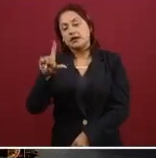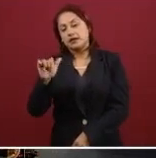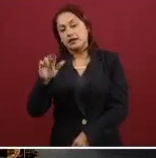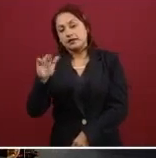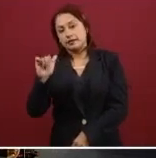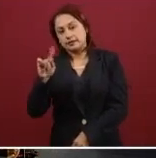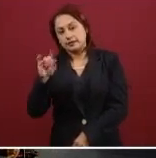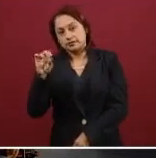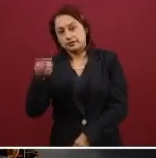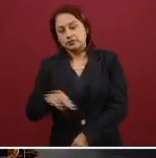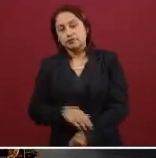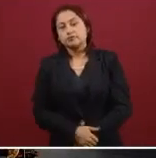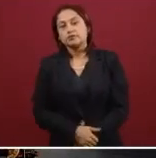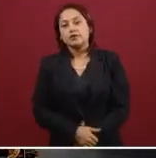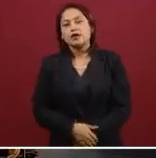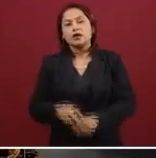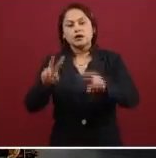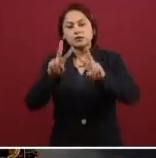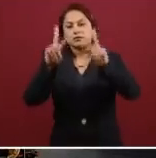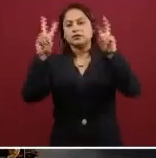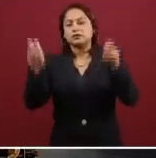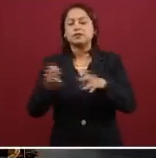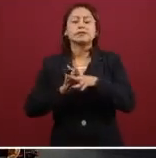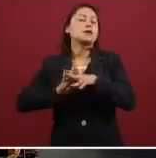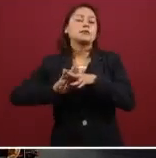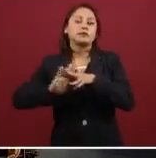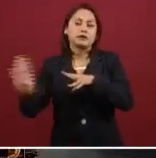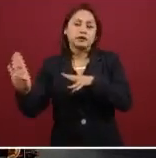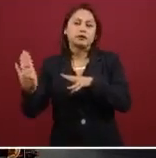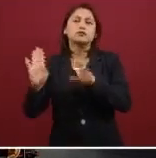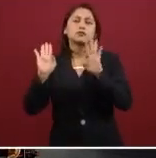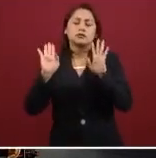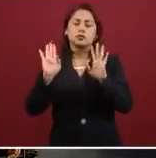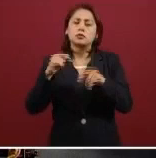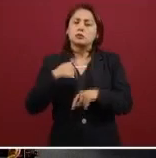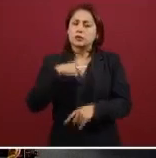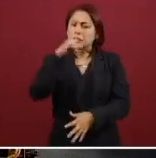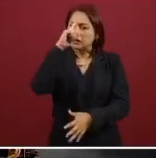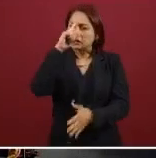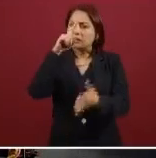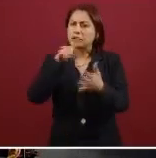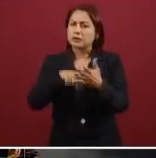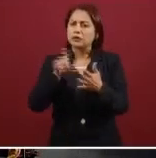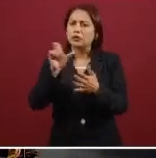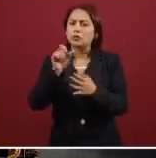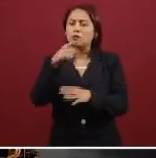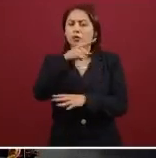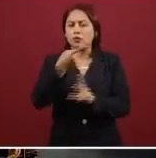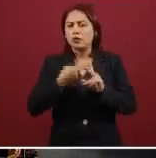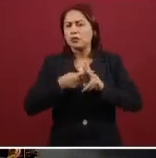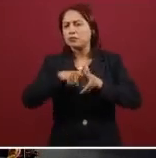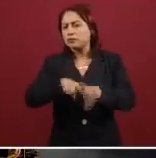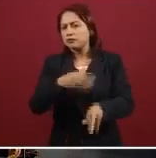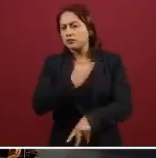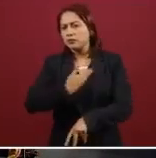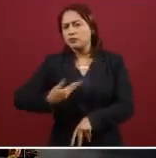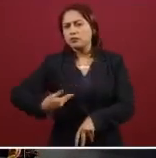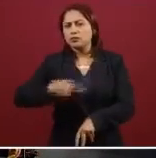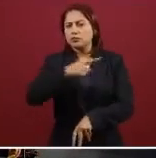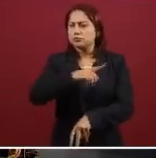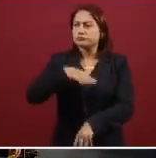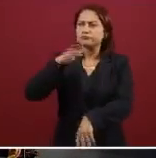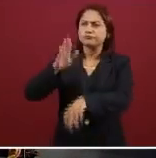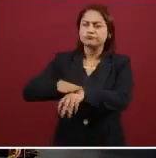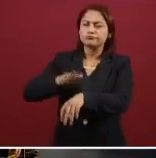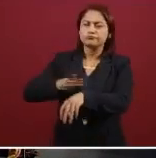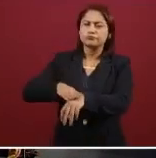En materia migratoria tenemos entendido que al principio de su administración usted solicitó a la UNICEF